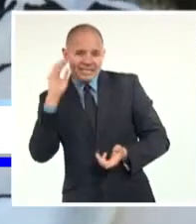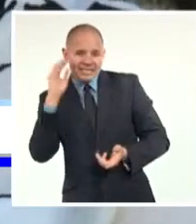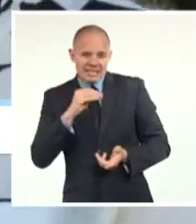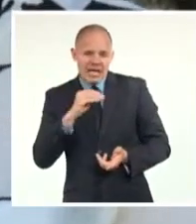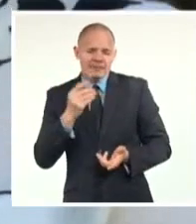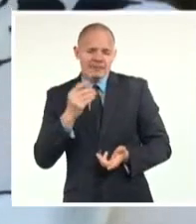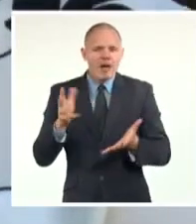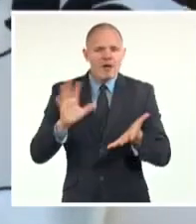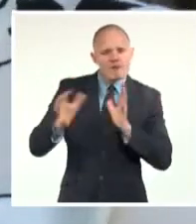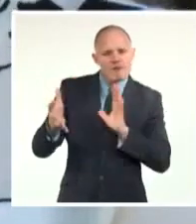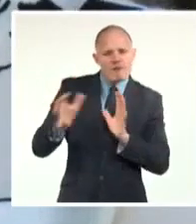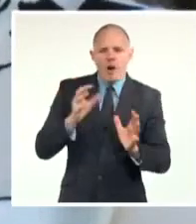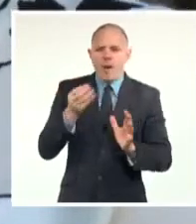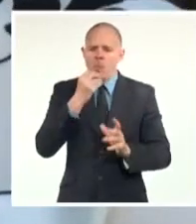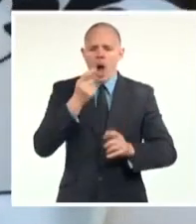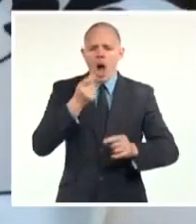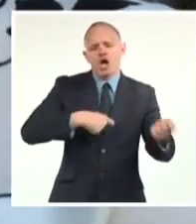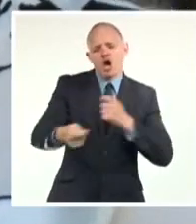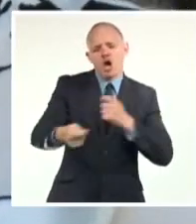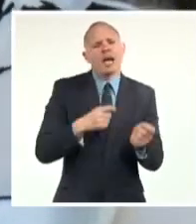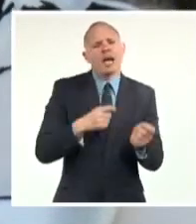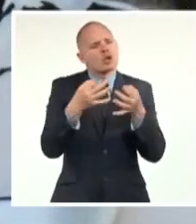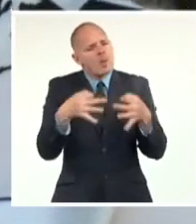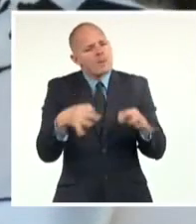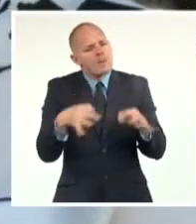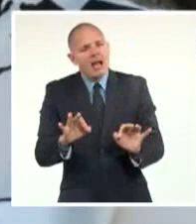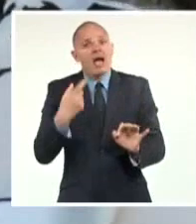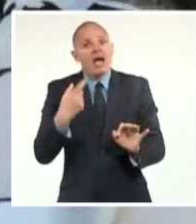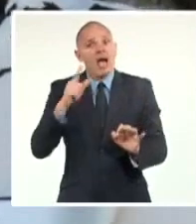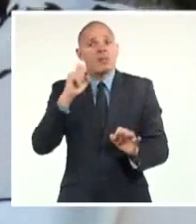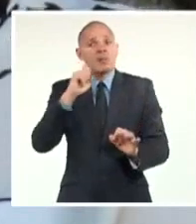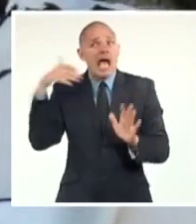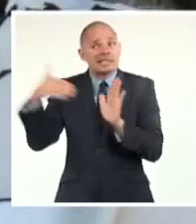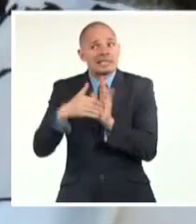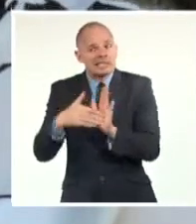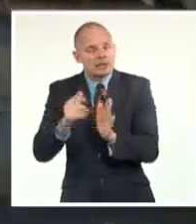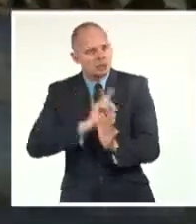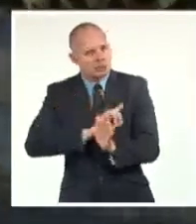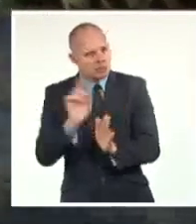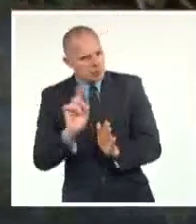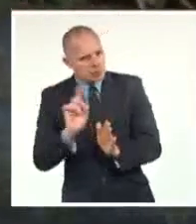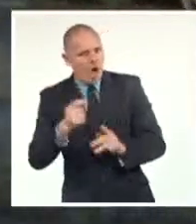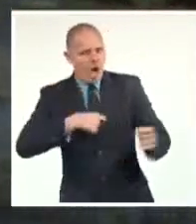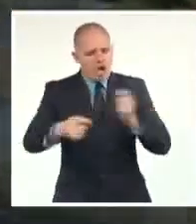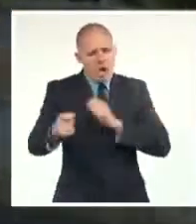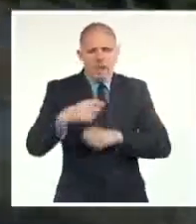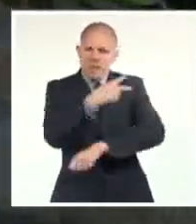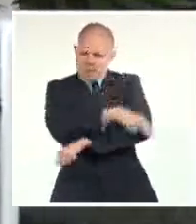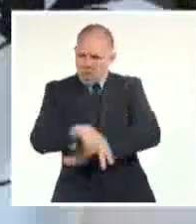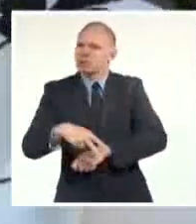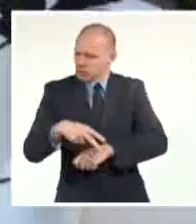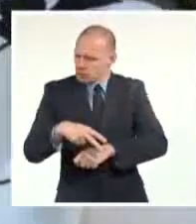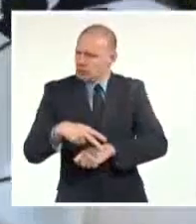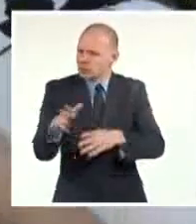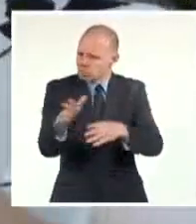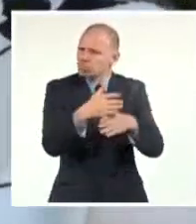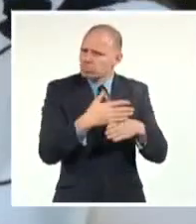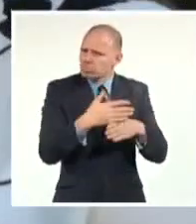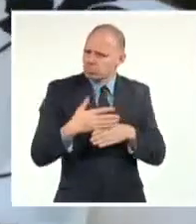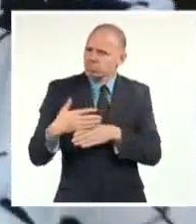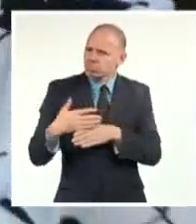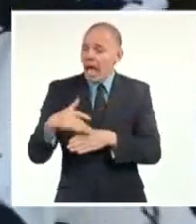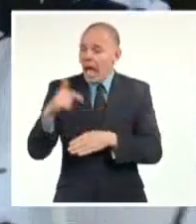cambio? El comercio saludable, el comercio natural entre los pueblos, qué características debe tener, qué cosa es la prosperidad. Ahora que